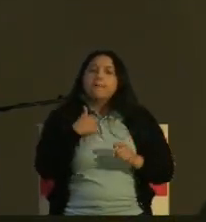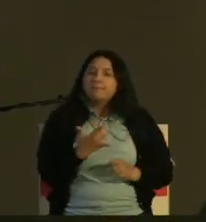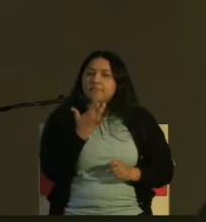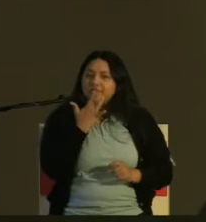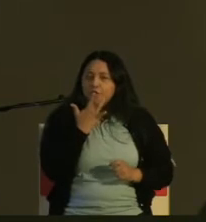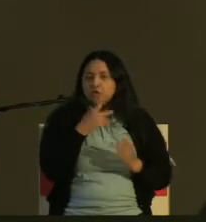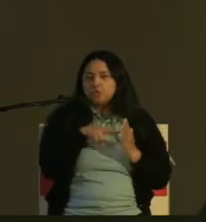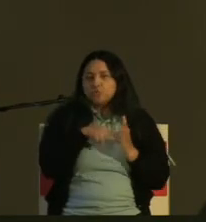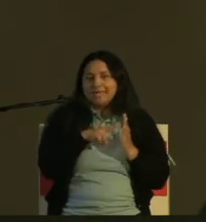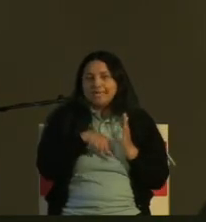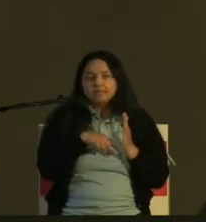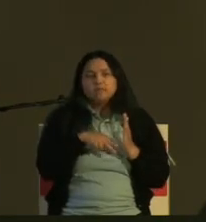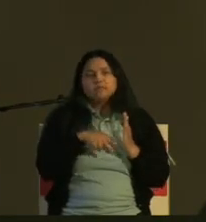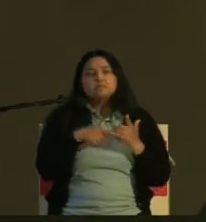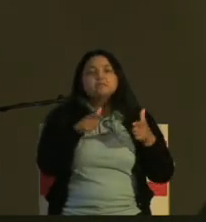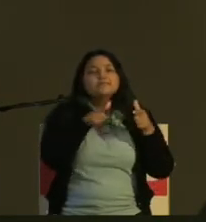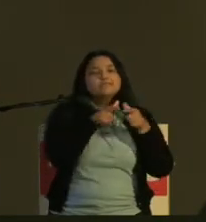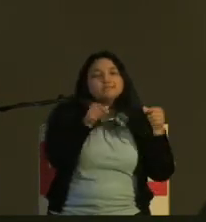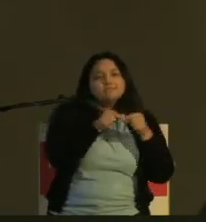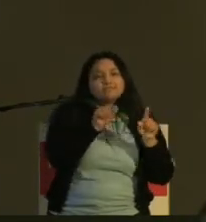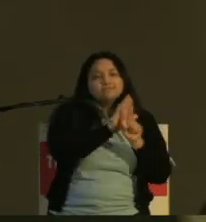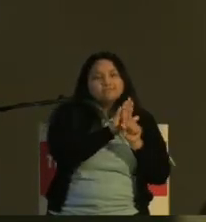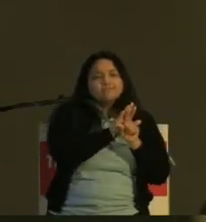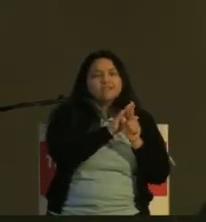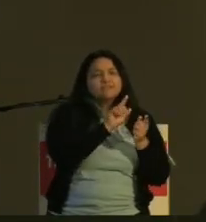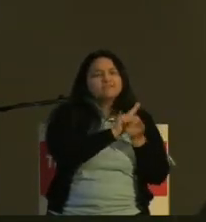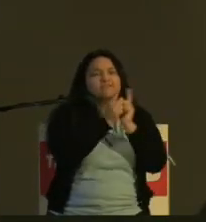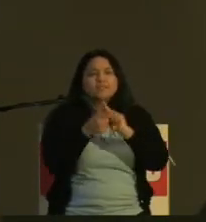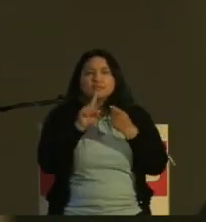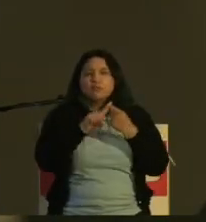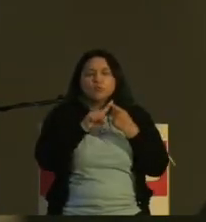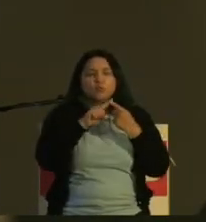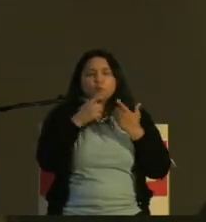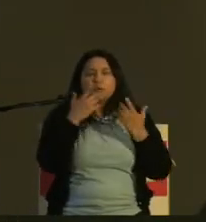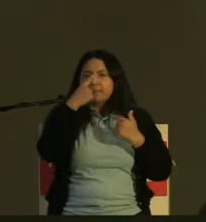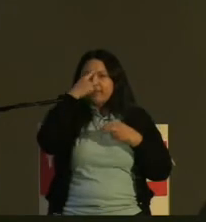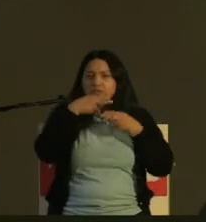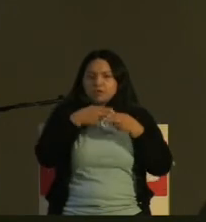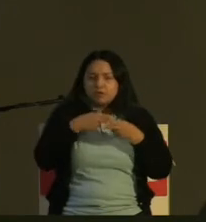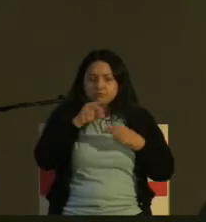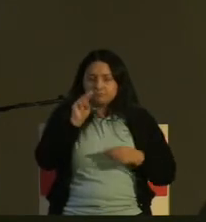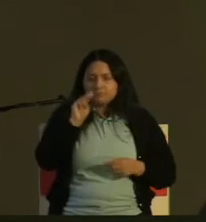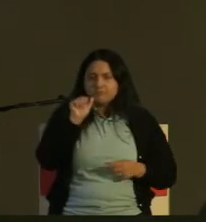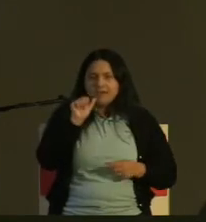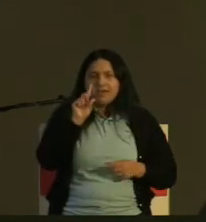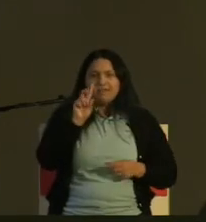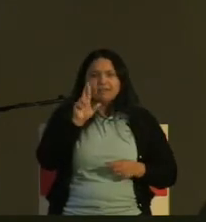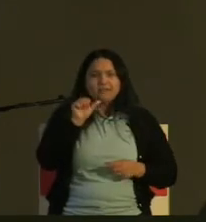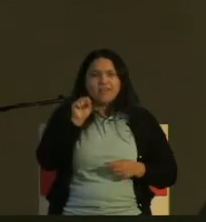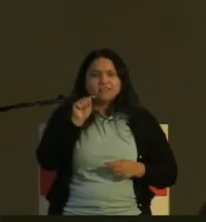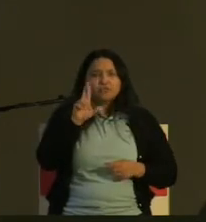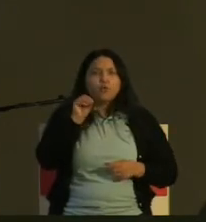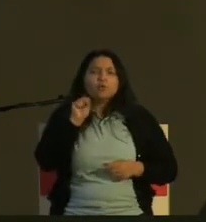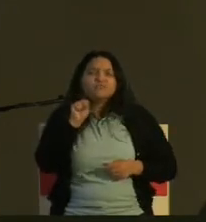leer a autores japoneses en ediciones, creo que se llaman de madrastras, ¿no?